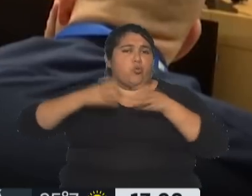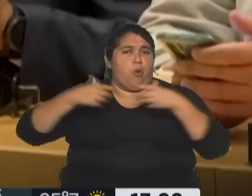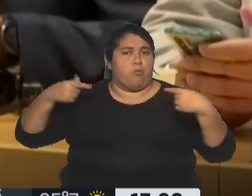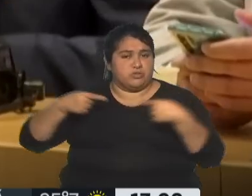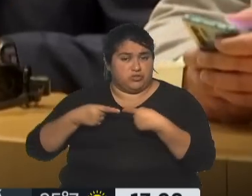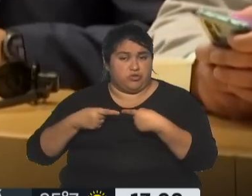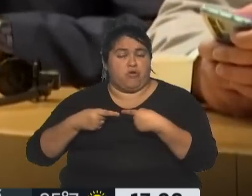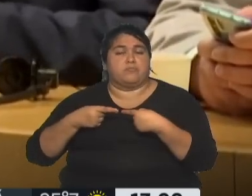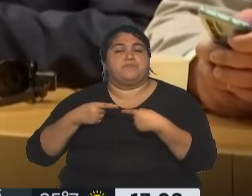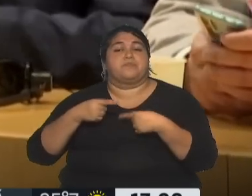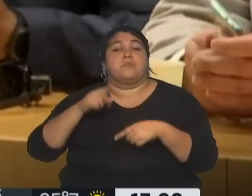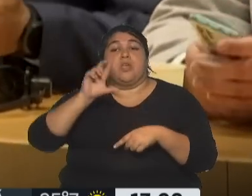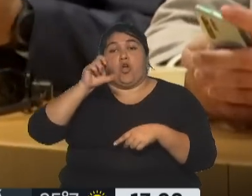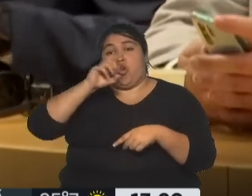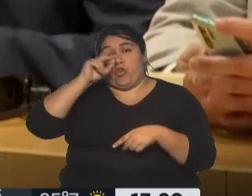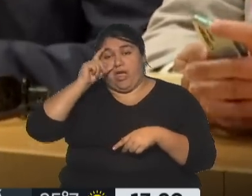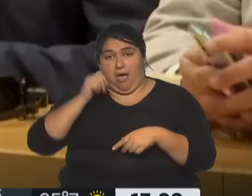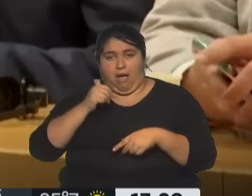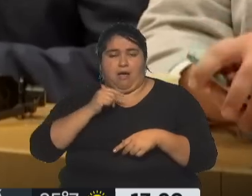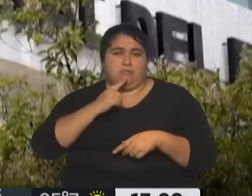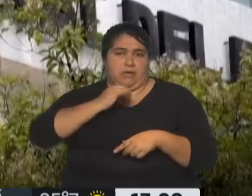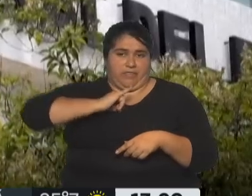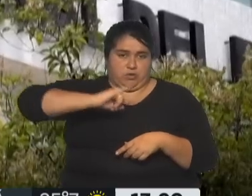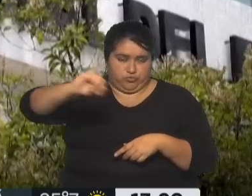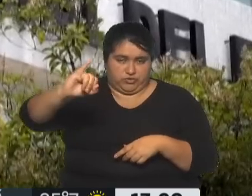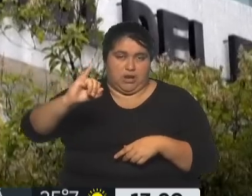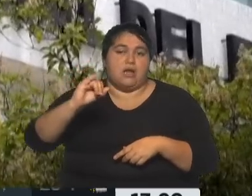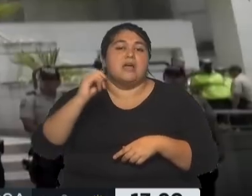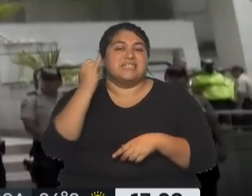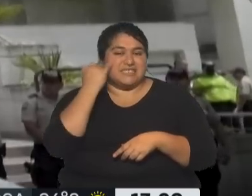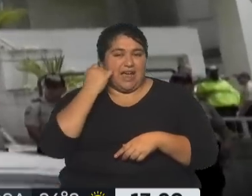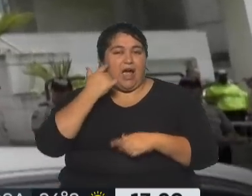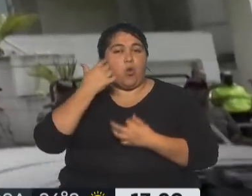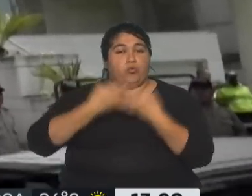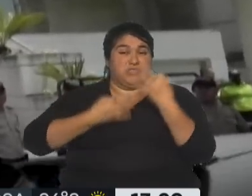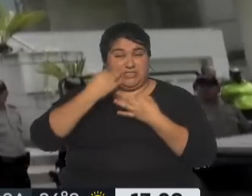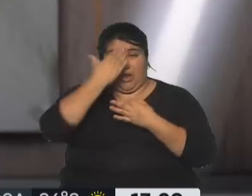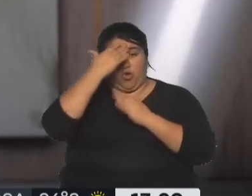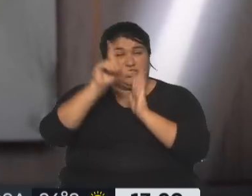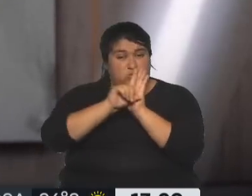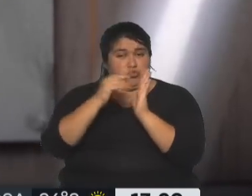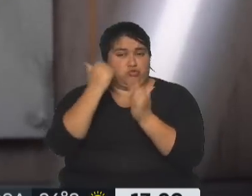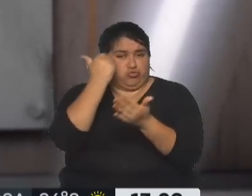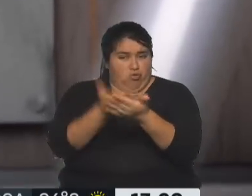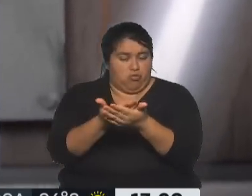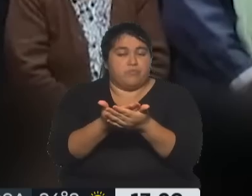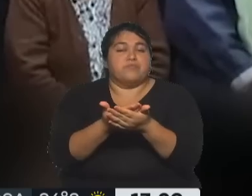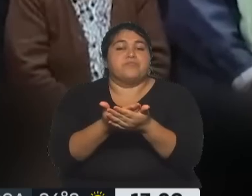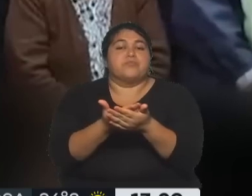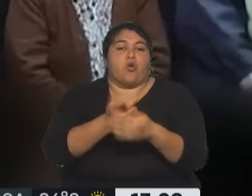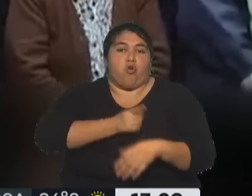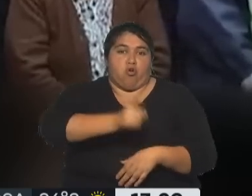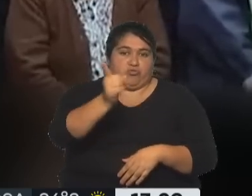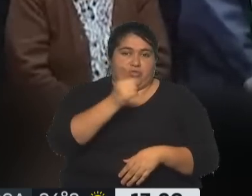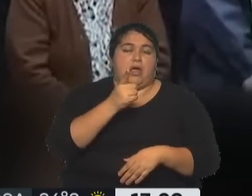el expresidente Rafael Correa y ya cuenta con el aval de la Corte Constitucional, que decidió avanzar en el proceso contra el jefe de Estado por